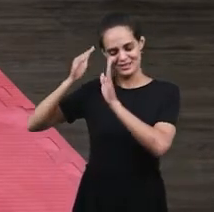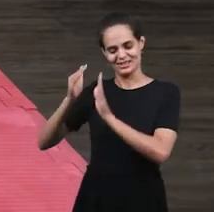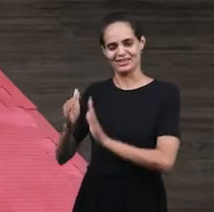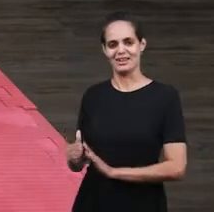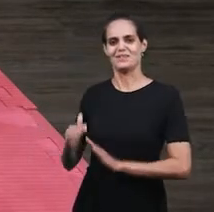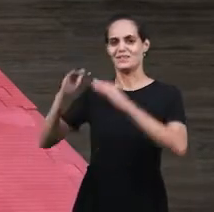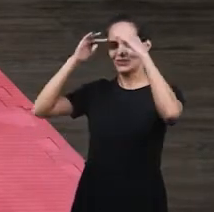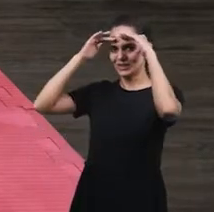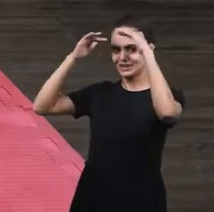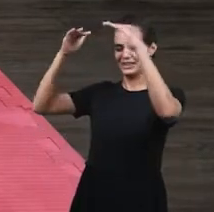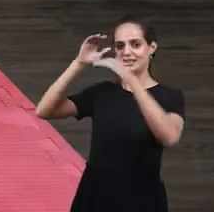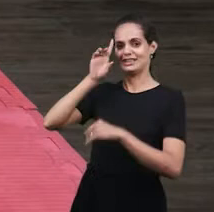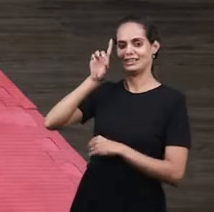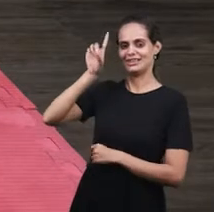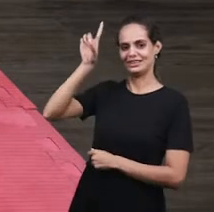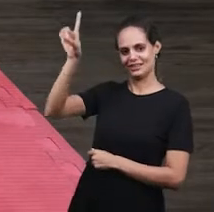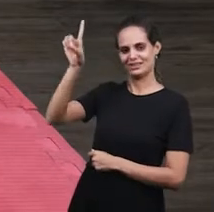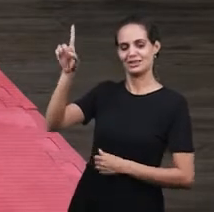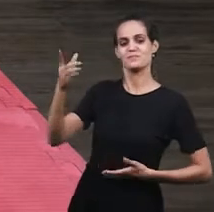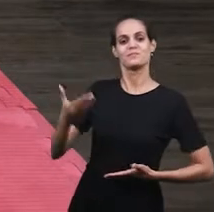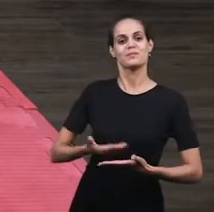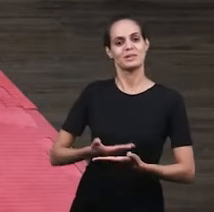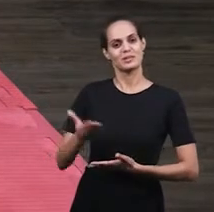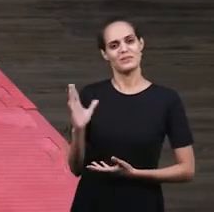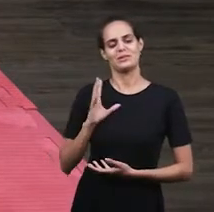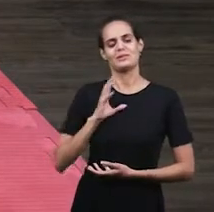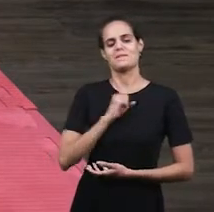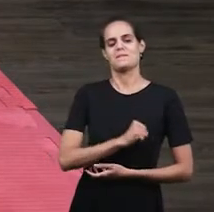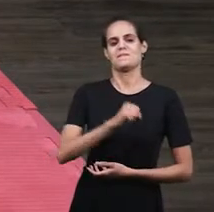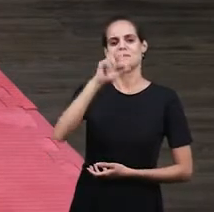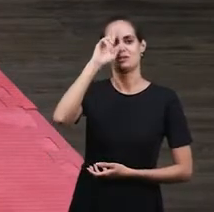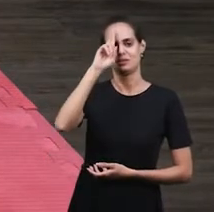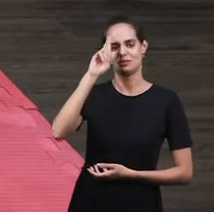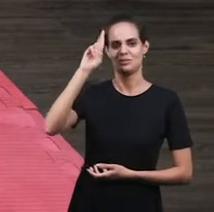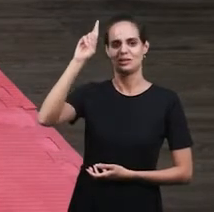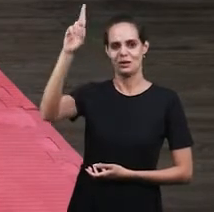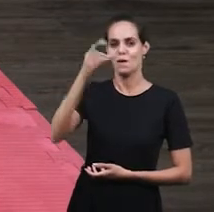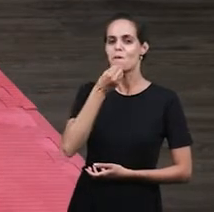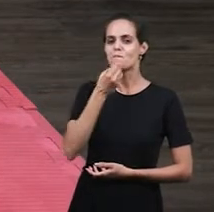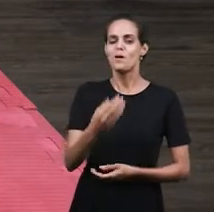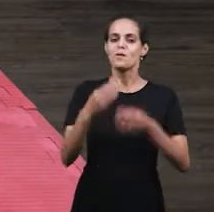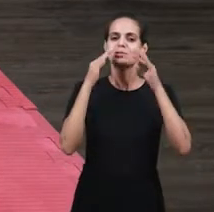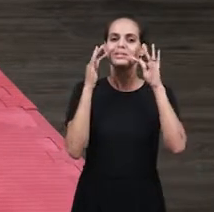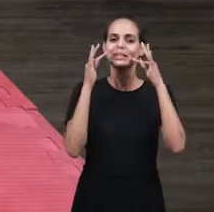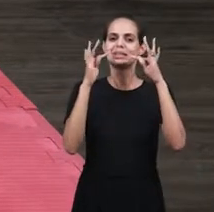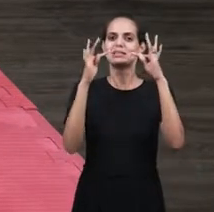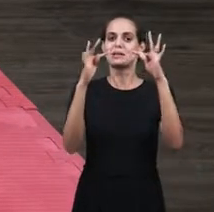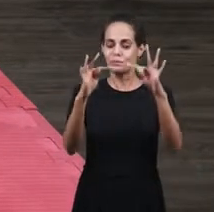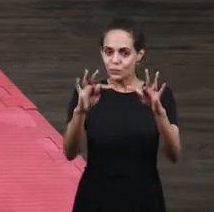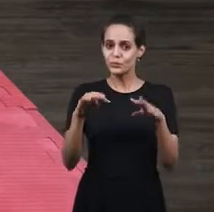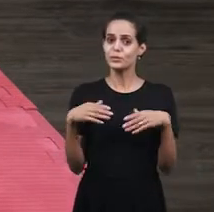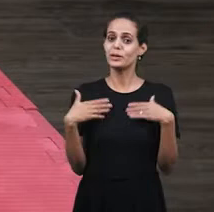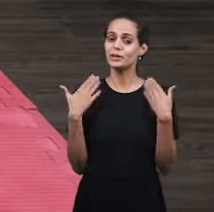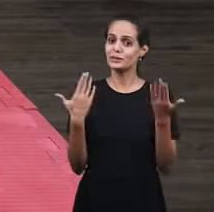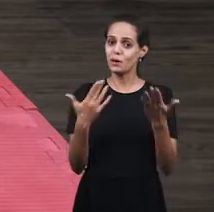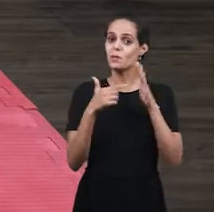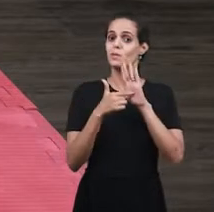a Dios, sirviendo y amando al Señor, dando buen testimonio, o